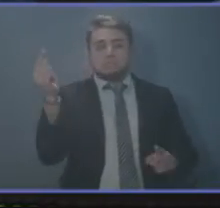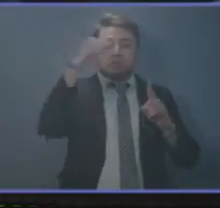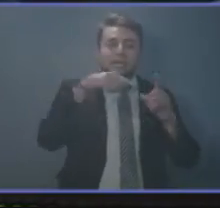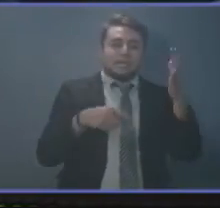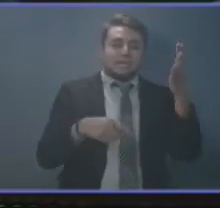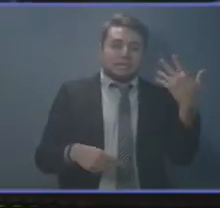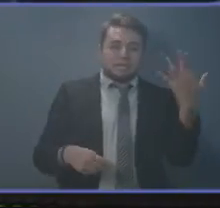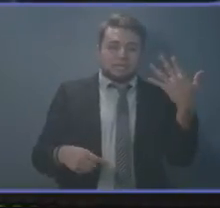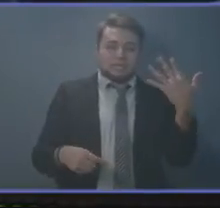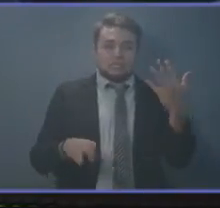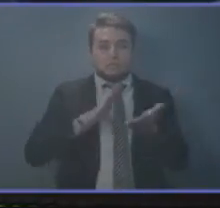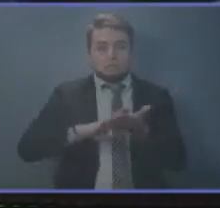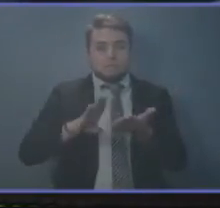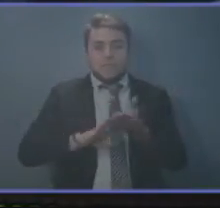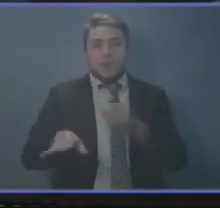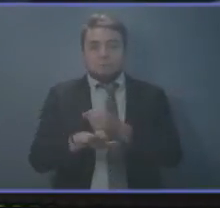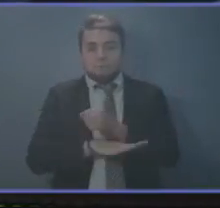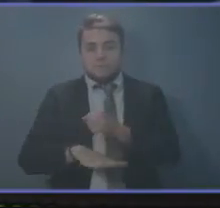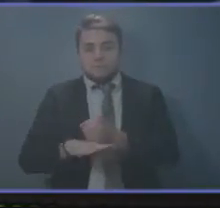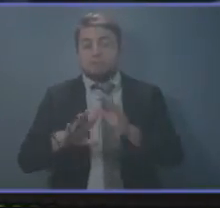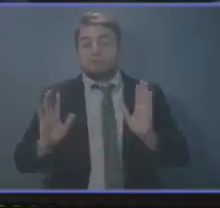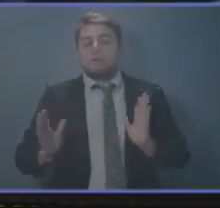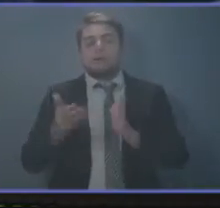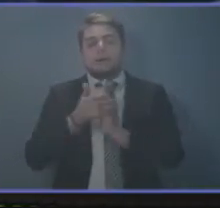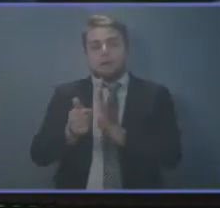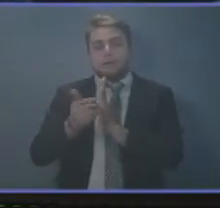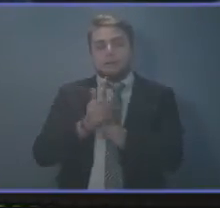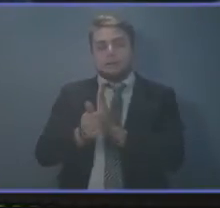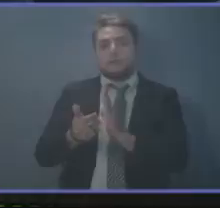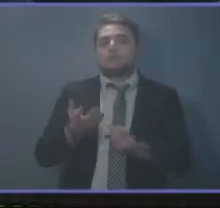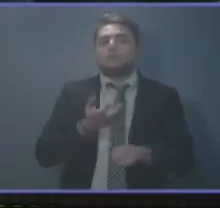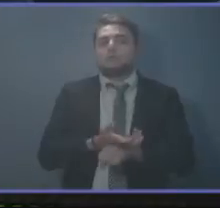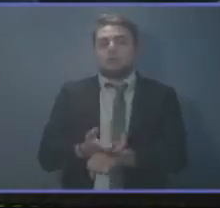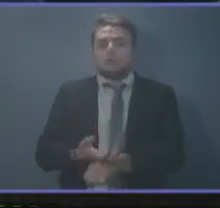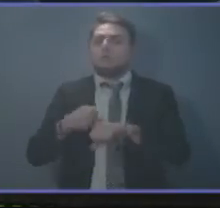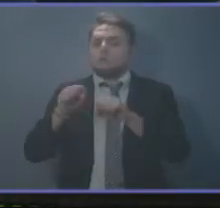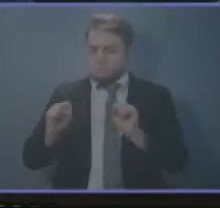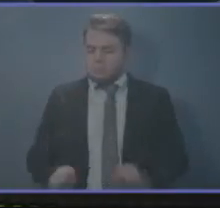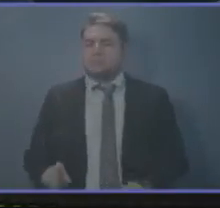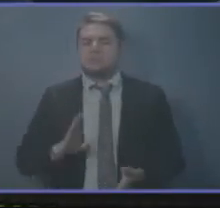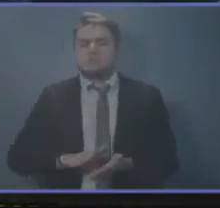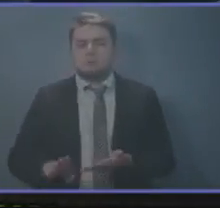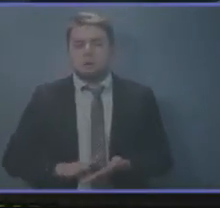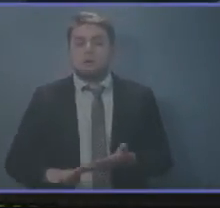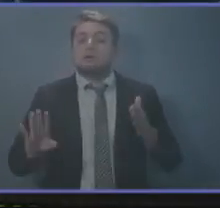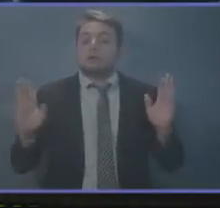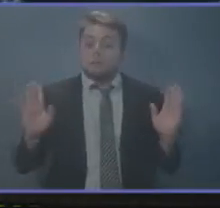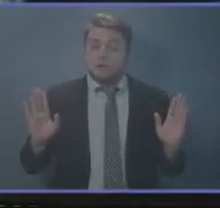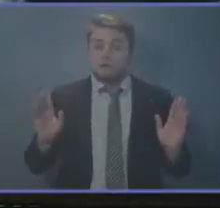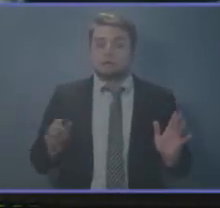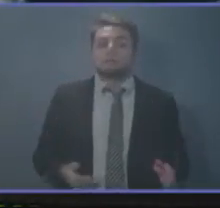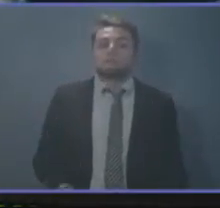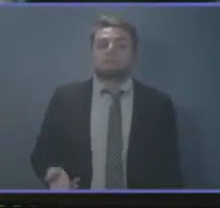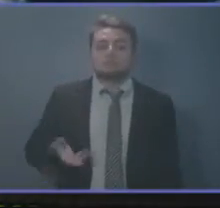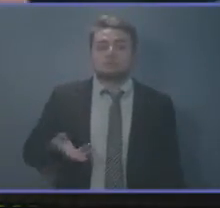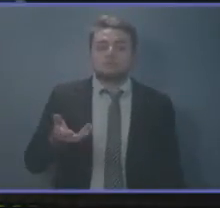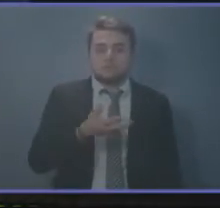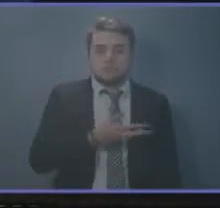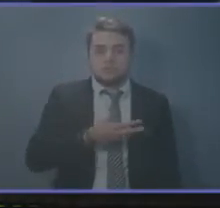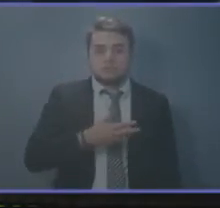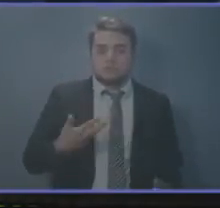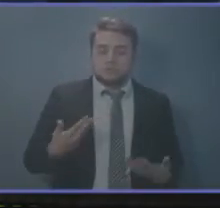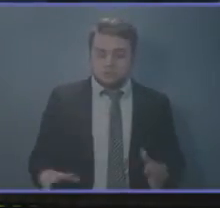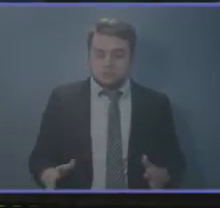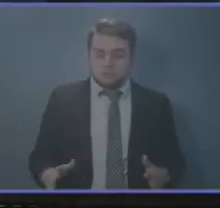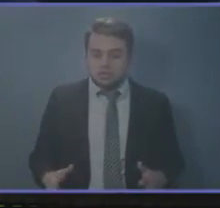mínimos. La capacidad de los empresarios del transporte da para poder pagar eso. Pero sin embargo, hemos sometido